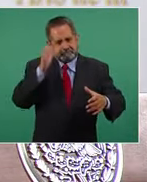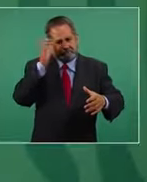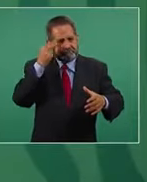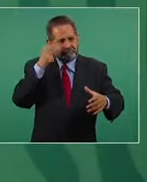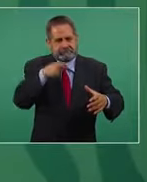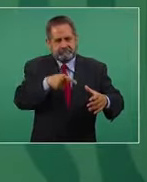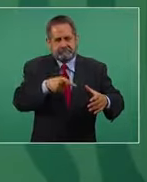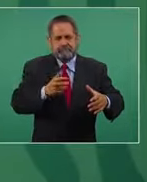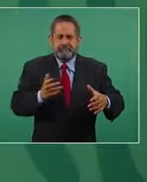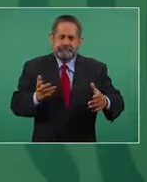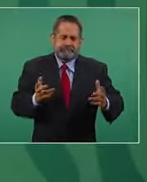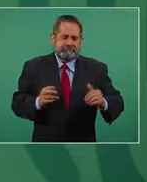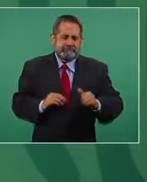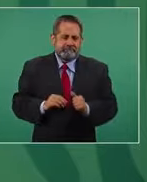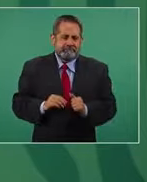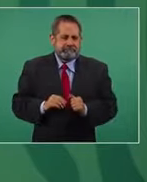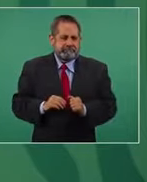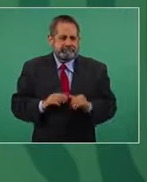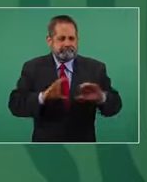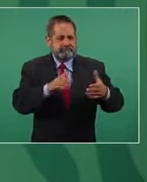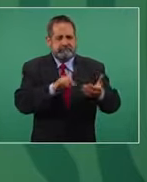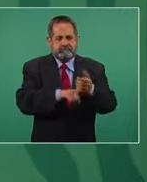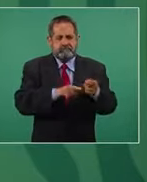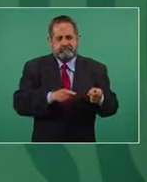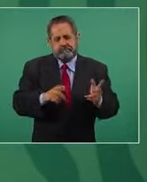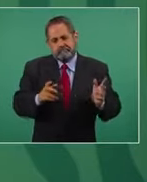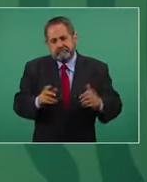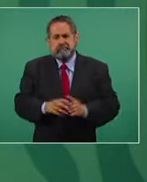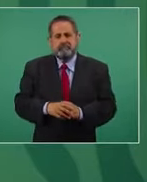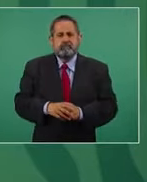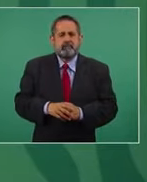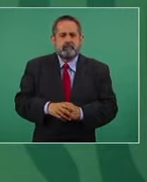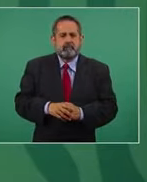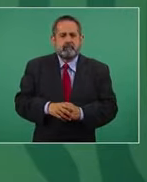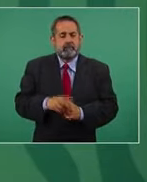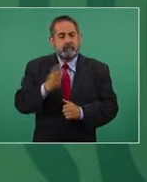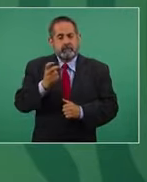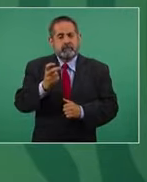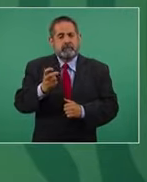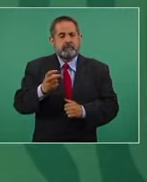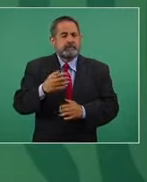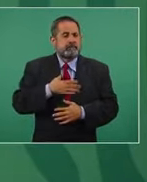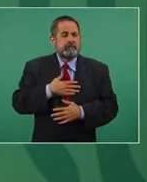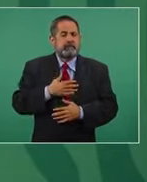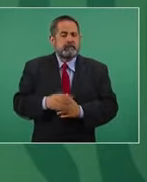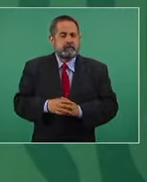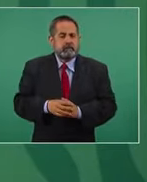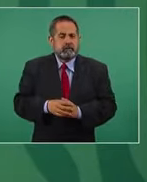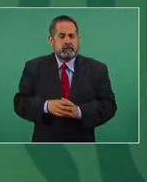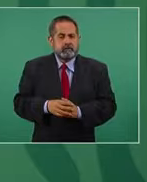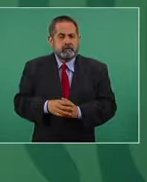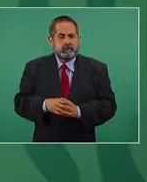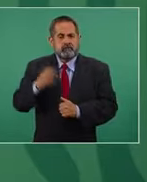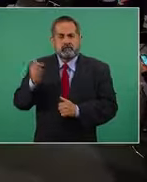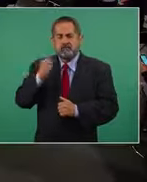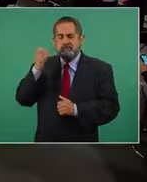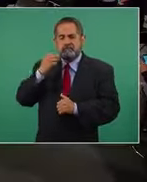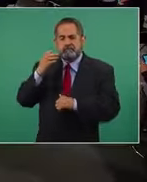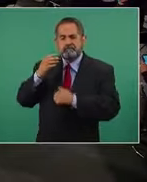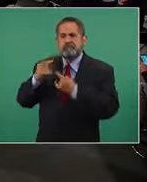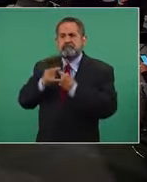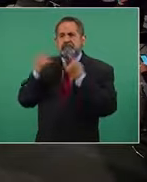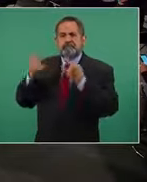integrantes de la comunidad china. Esto es parte de las conmemoraciones que se